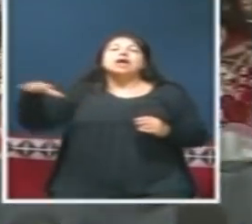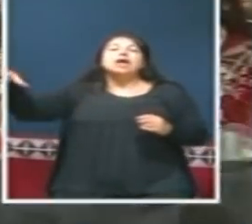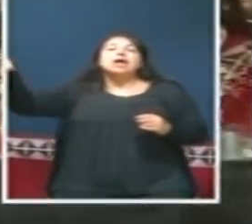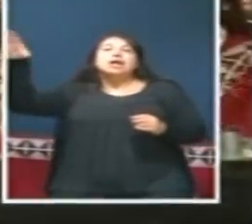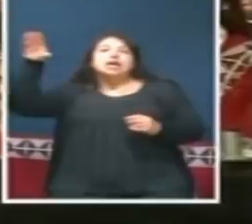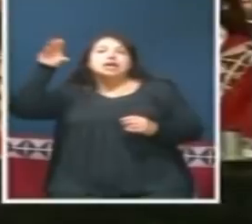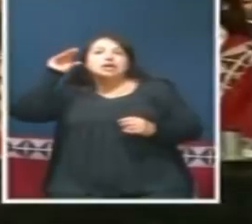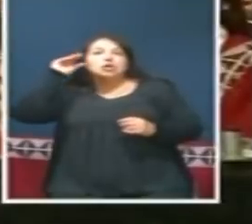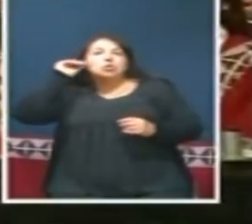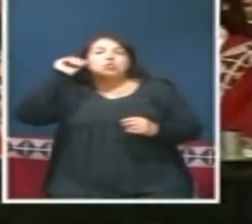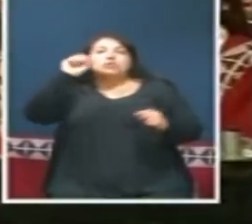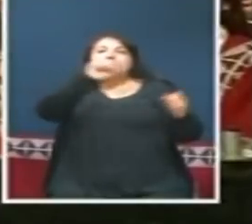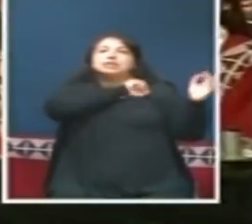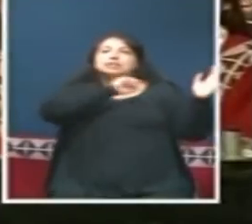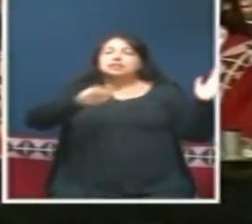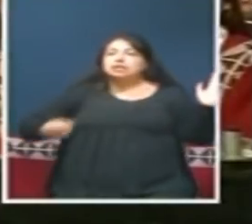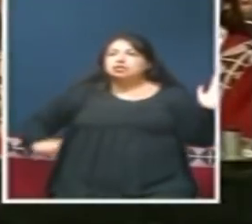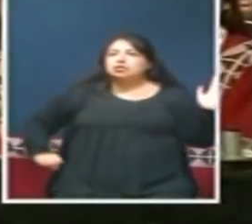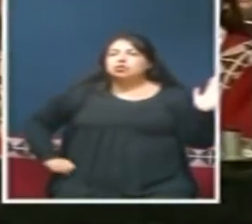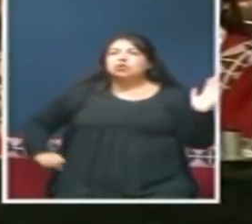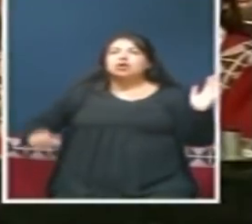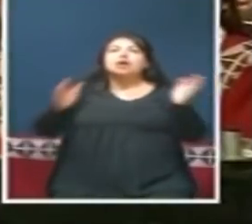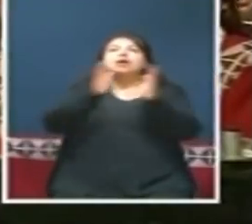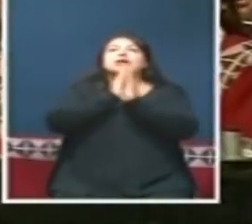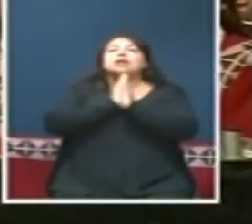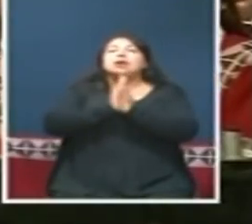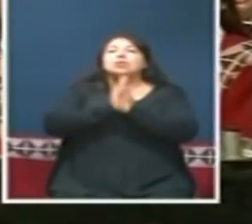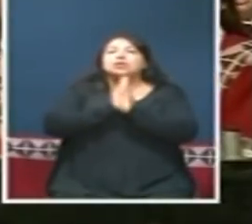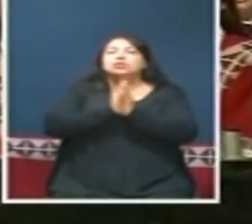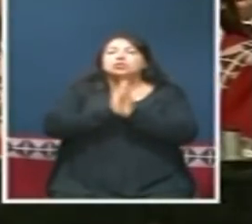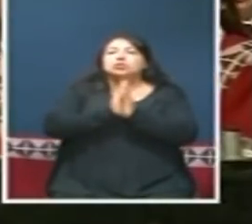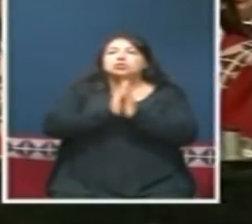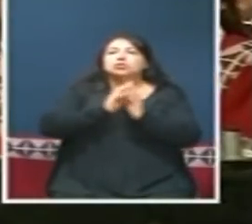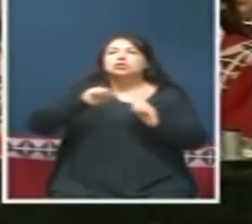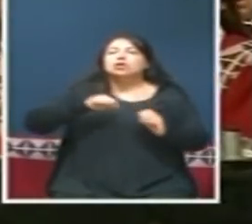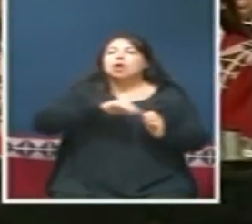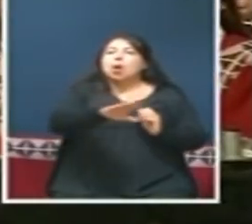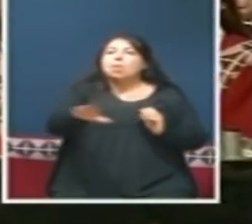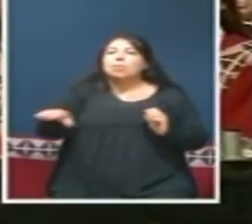Escucha, Señor, la oración de tu